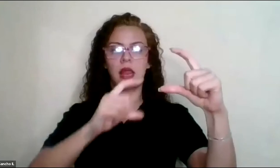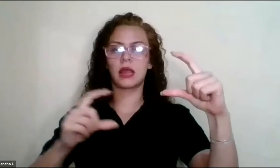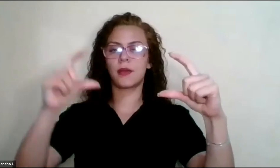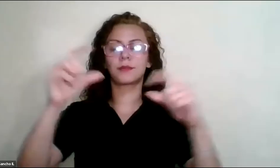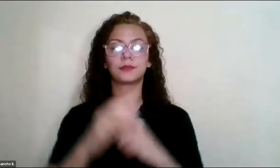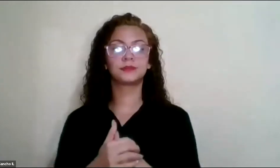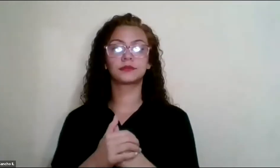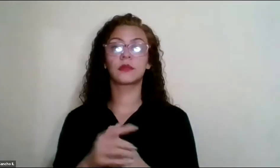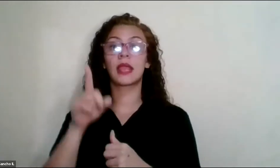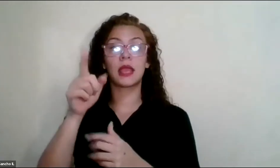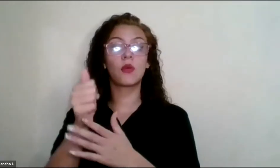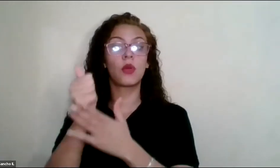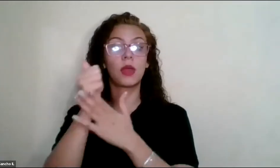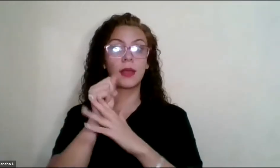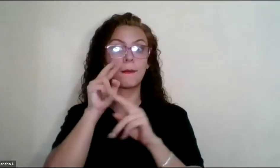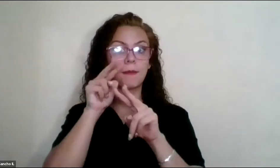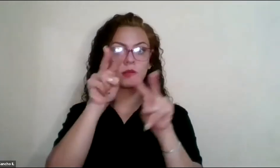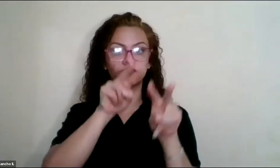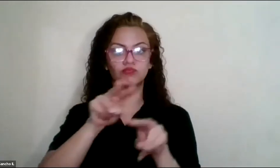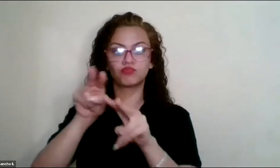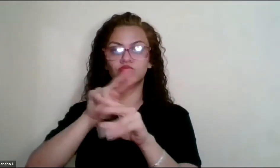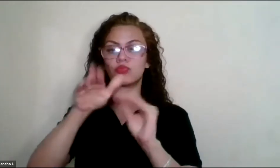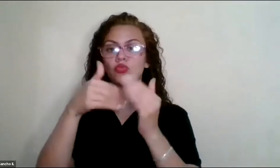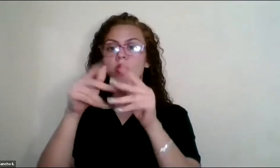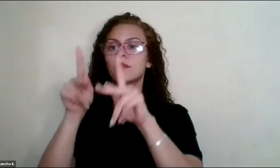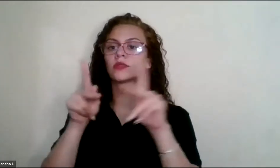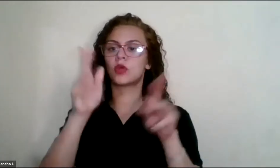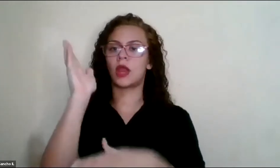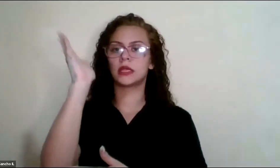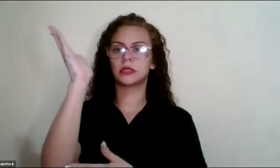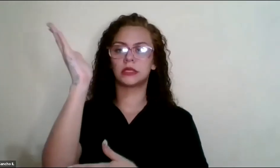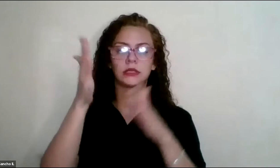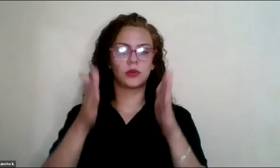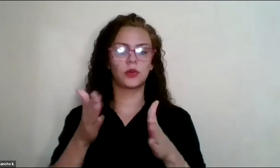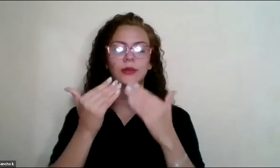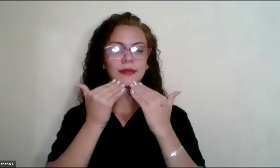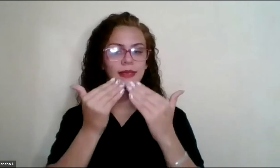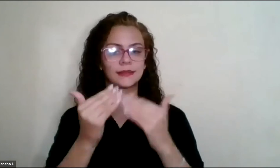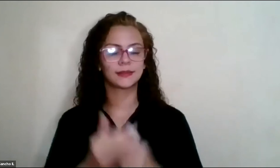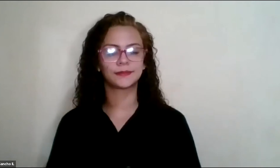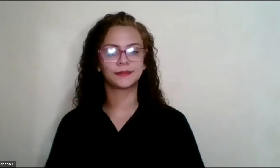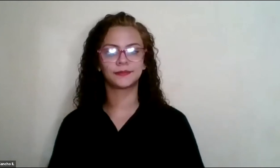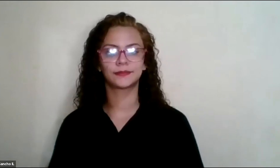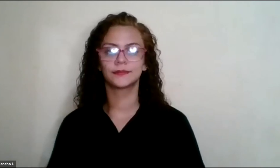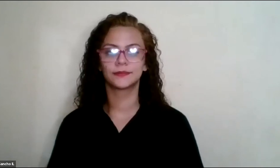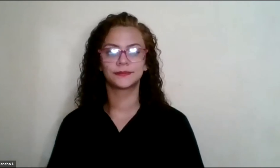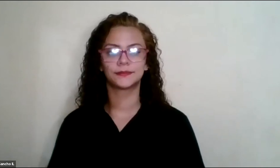les permitirá ver a todas las personas facilitadoras. Muchas gracias.